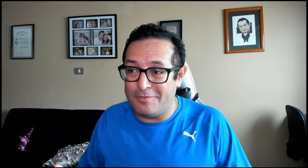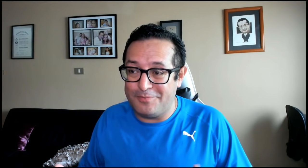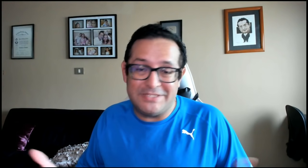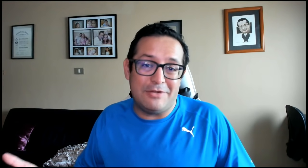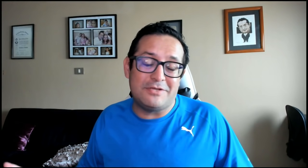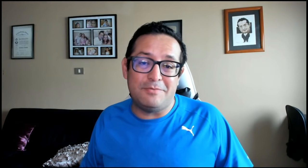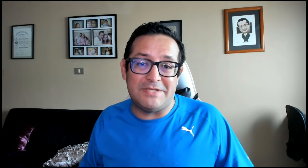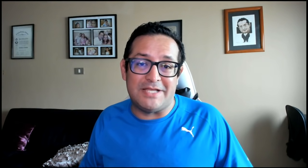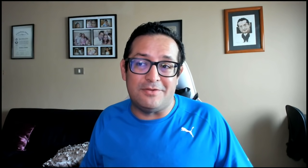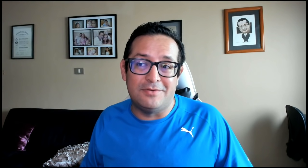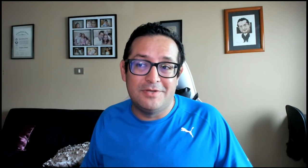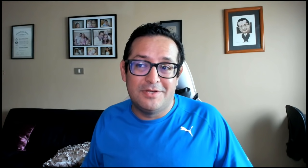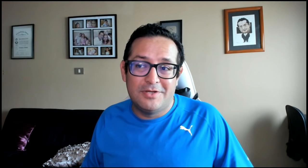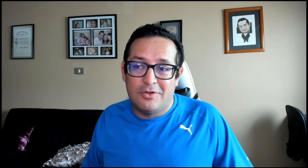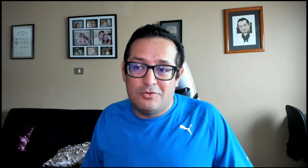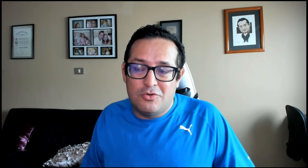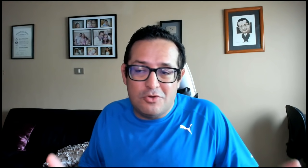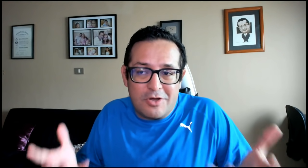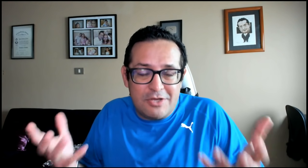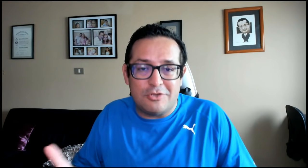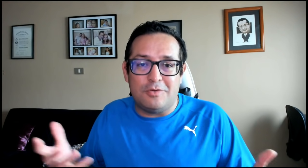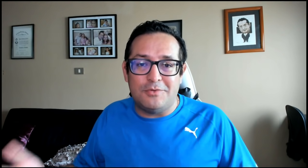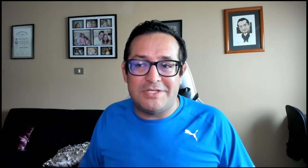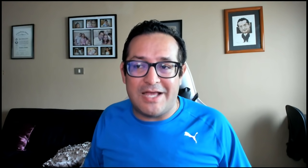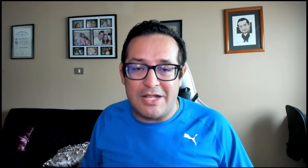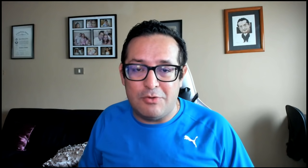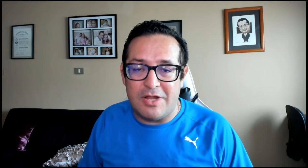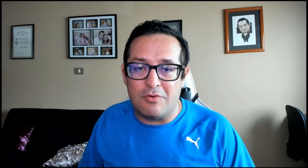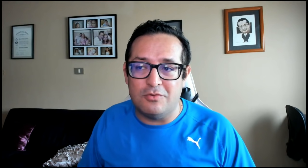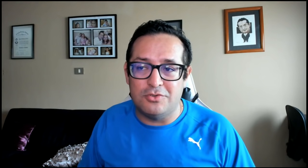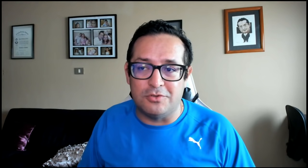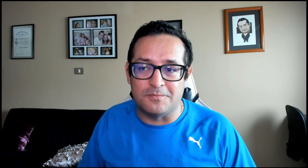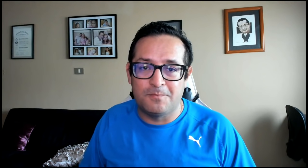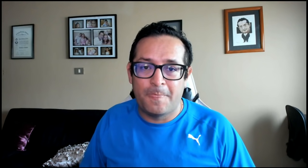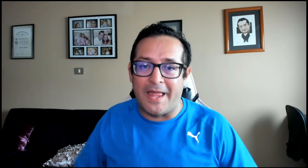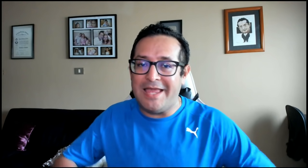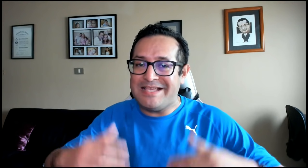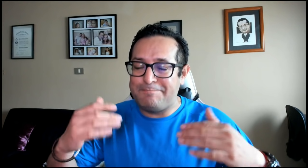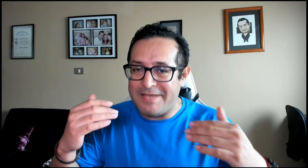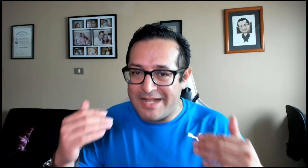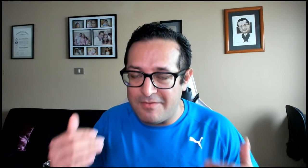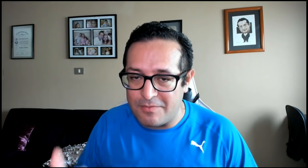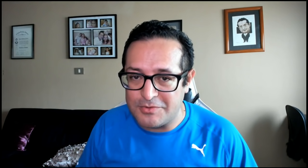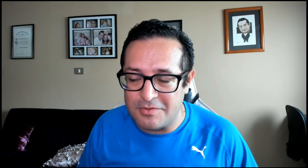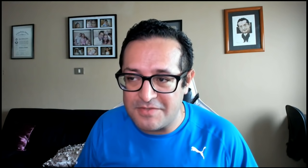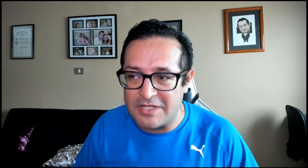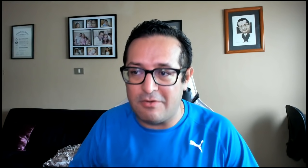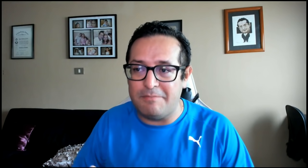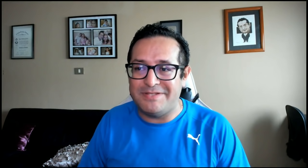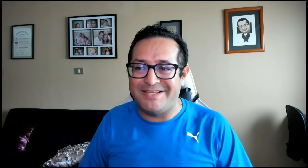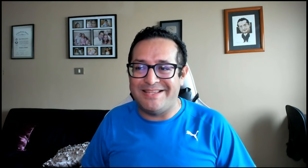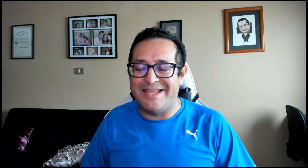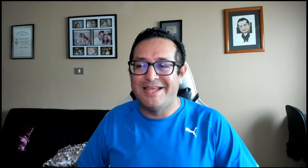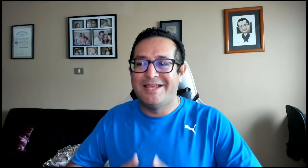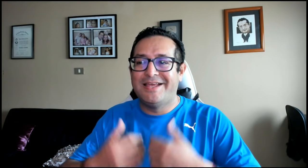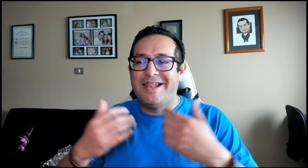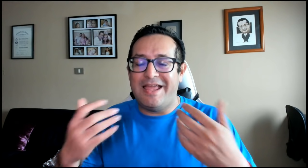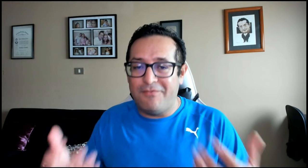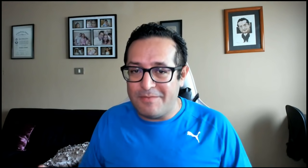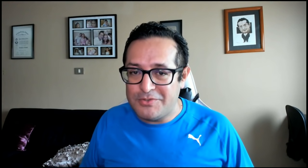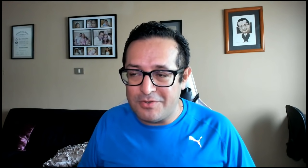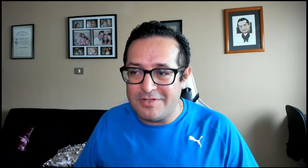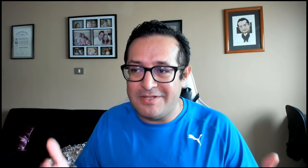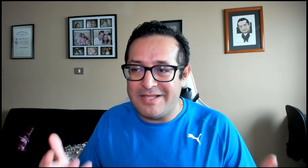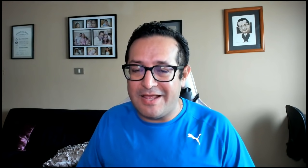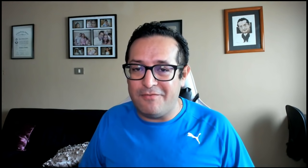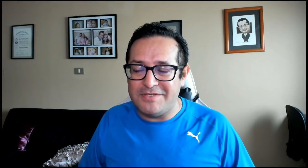peor puede ser lo que estoy pensando no quiero todos llegar a ninguna conclusión hay que esperar la información oficial o el presidente la